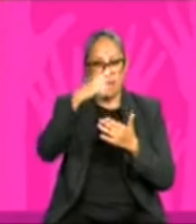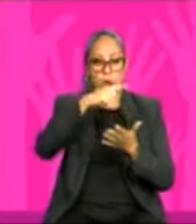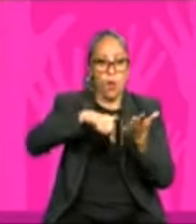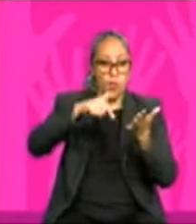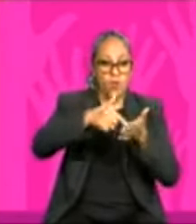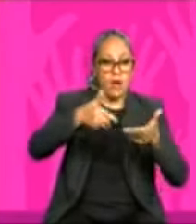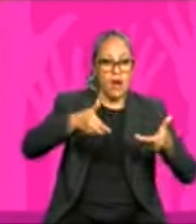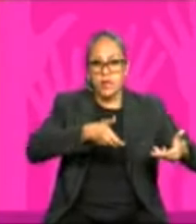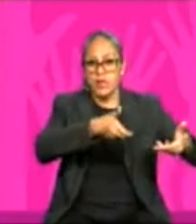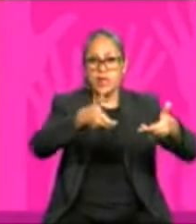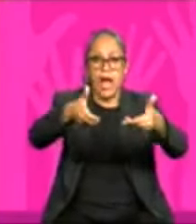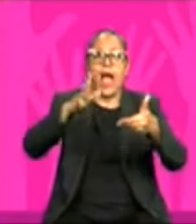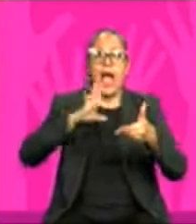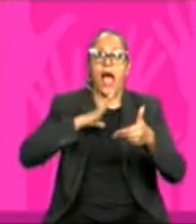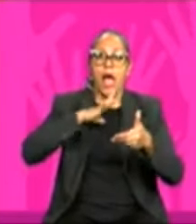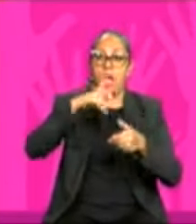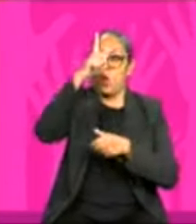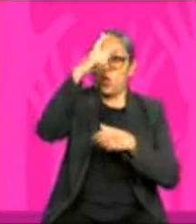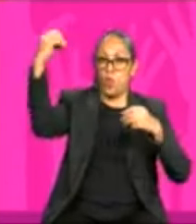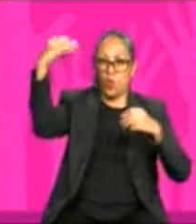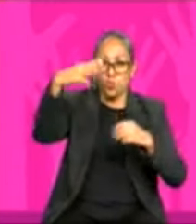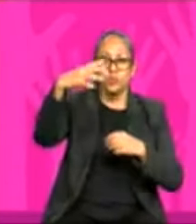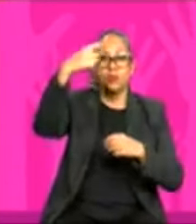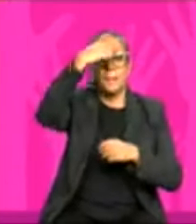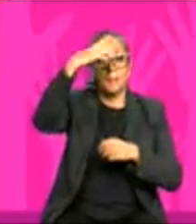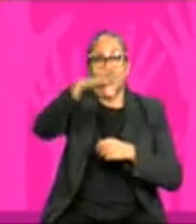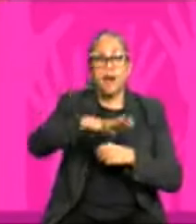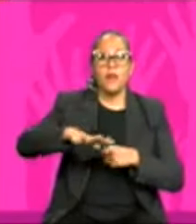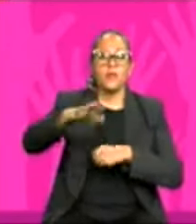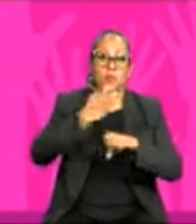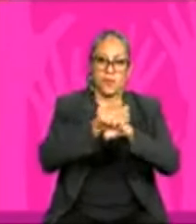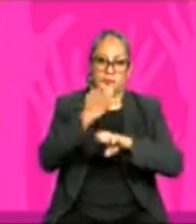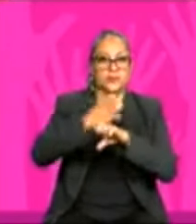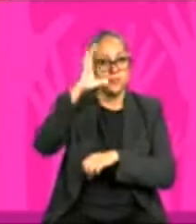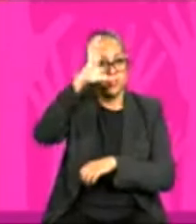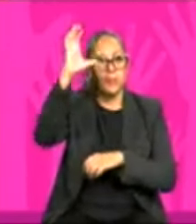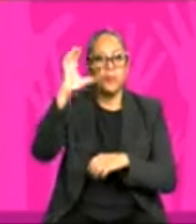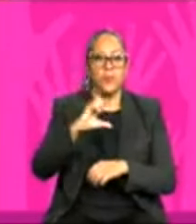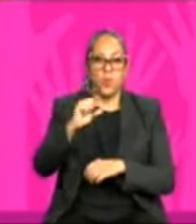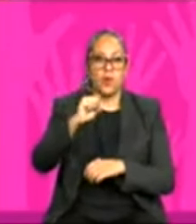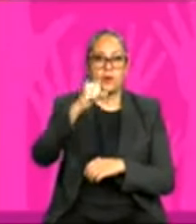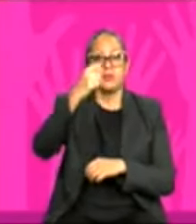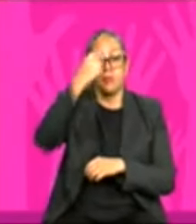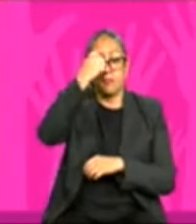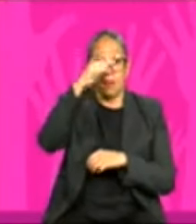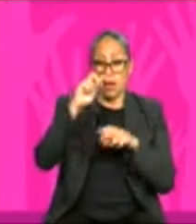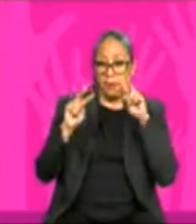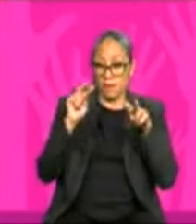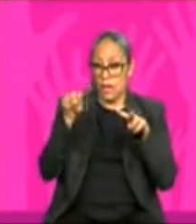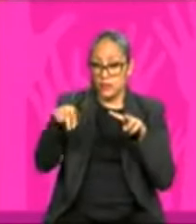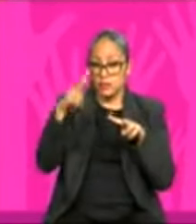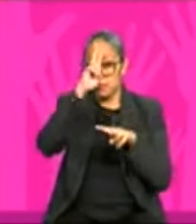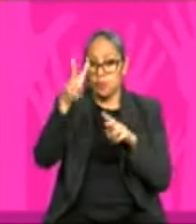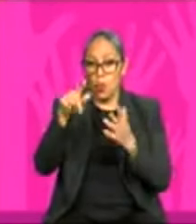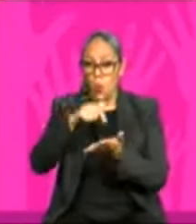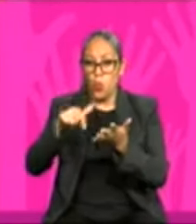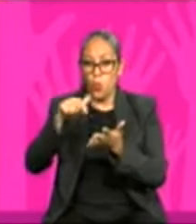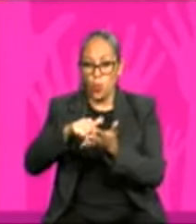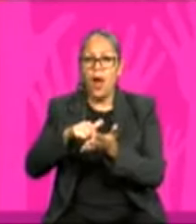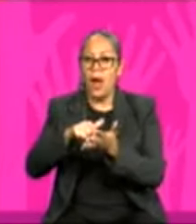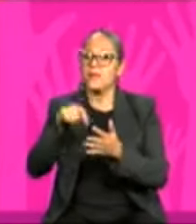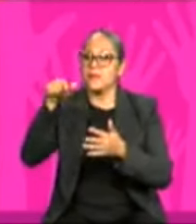luminarias con celdas solares para todas las comunidades del estado en donde se registre la mayor incidencia delictiva. En mi